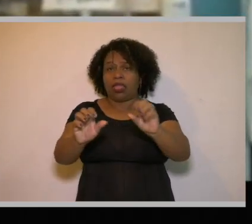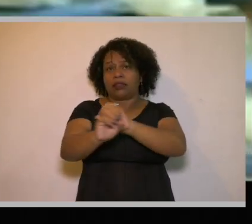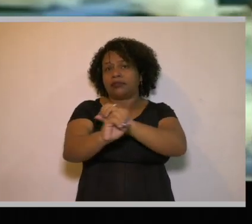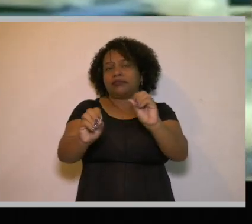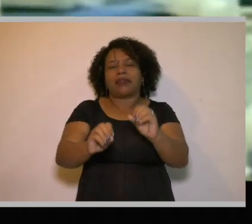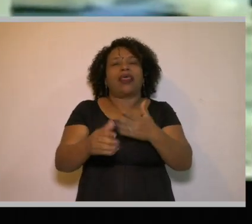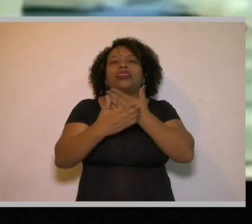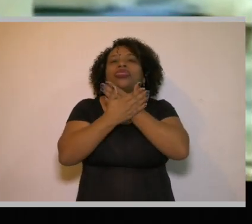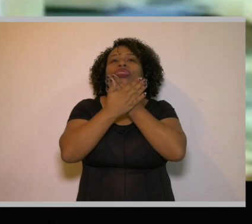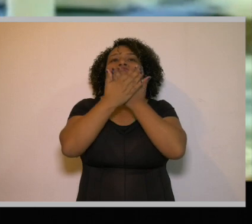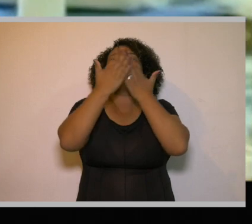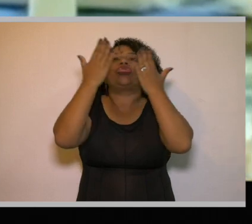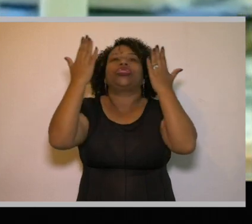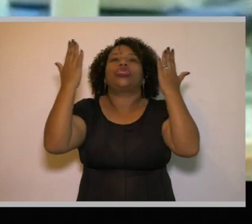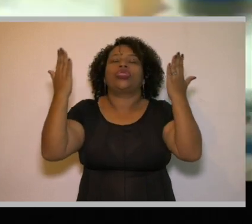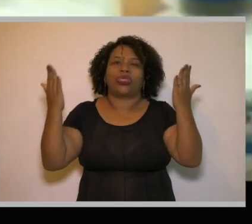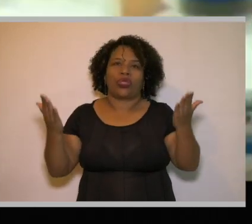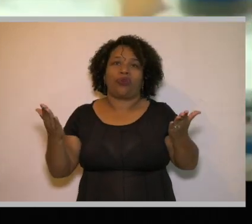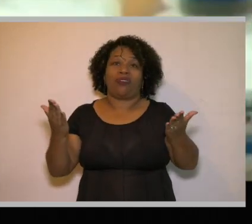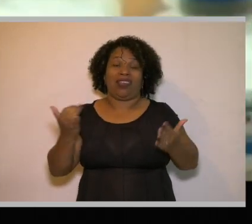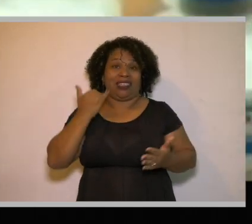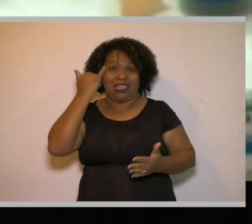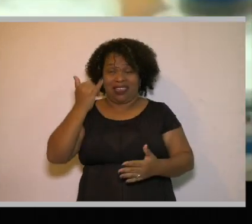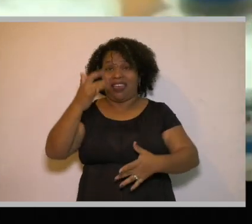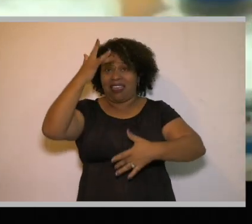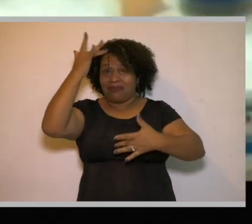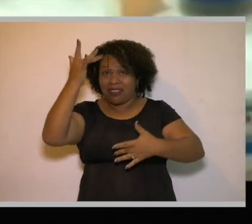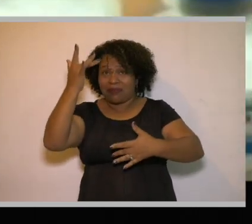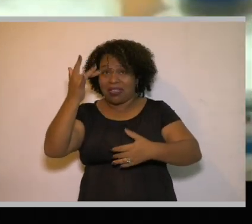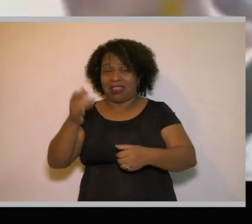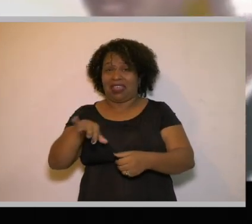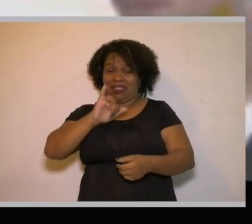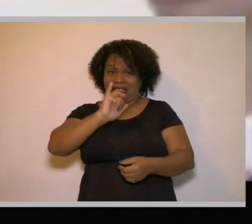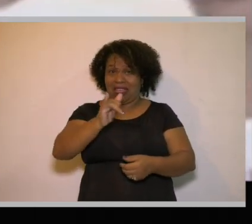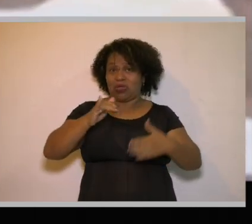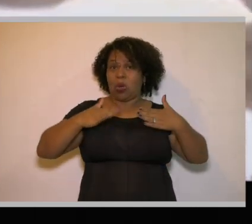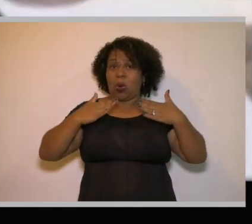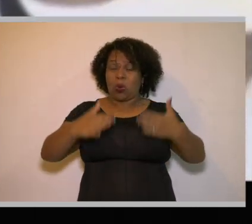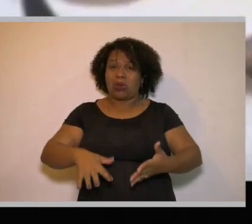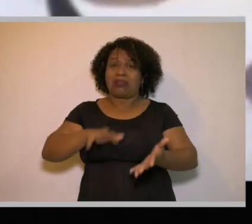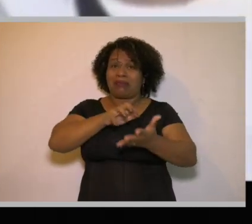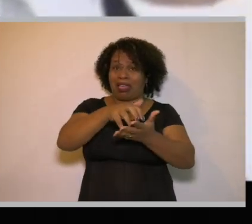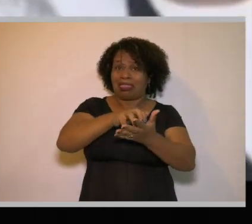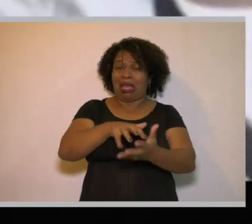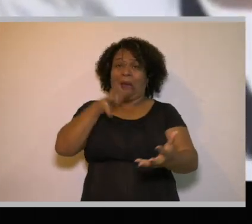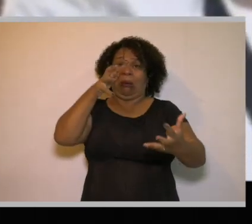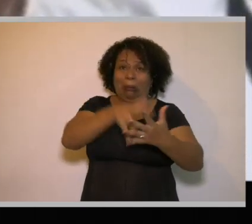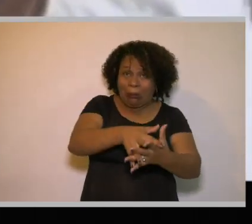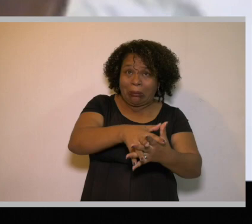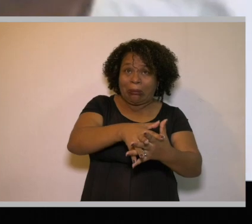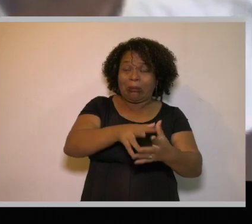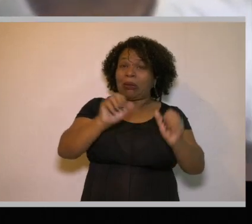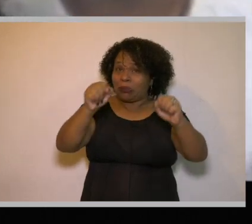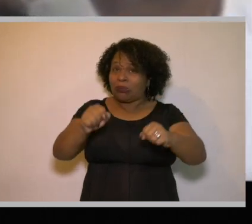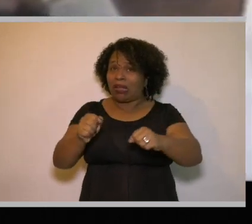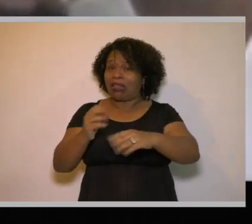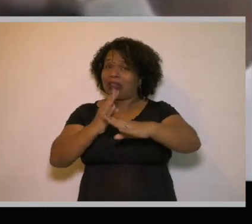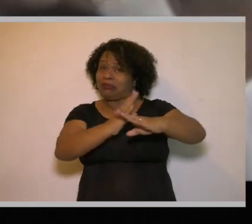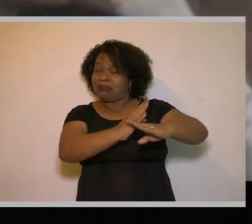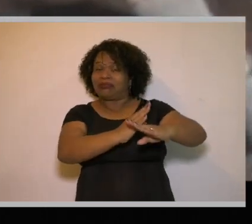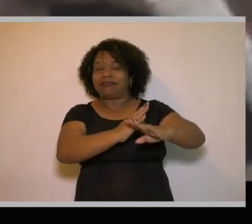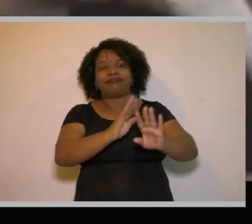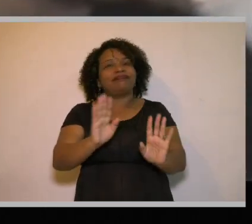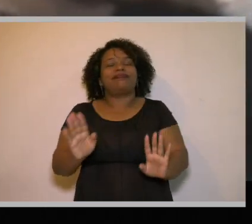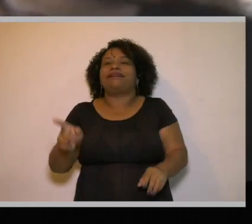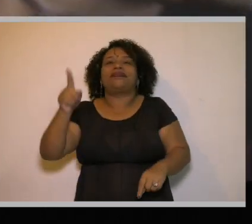medicamentos para atajar las enfermedades oportunistas que atacan a los portadores del virus. El virus avanza y sigue transmitiéndose en un país